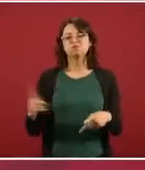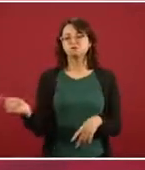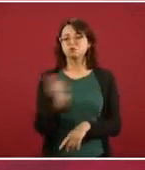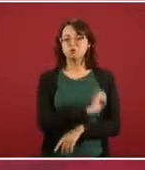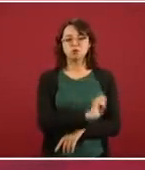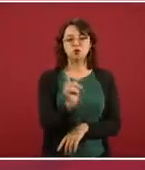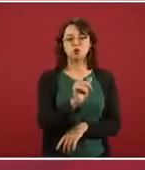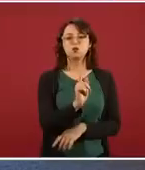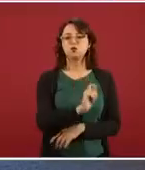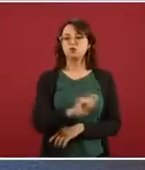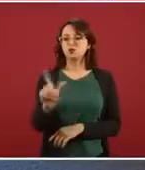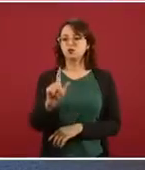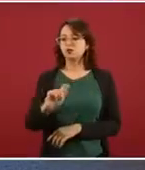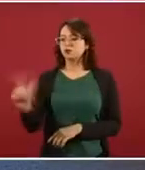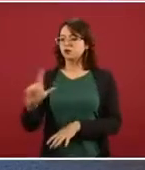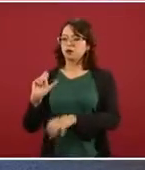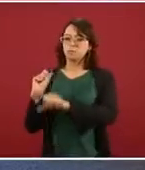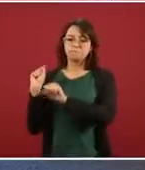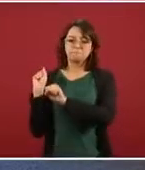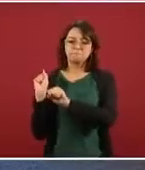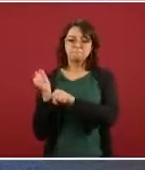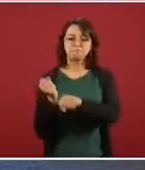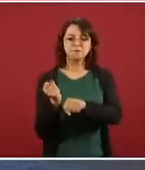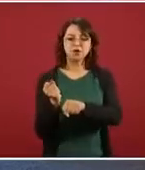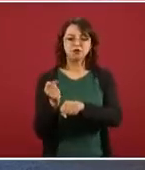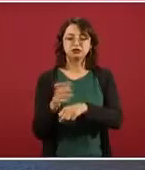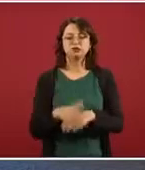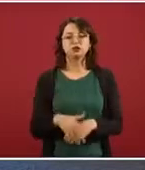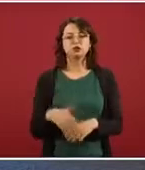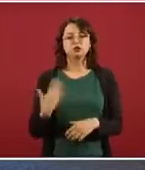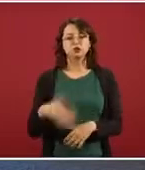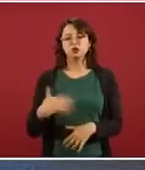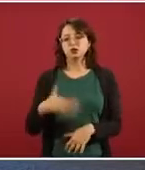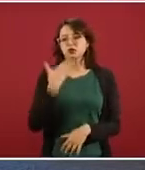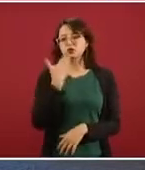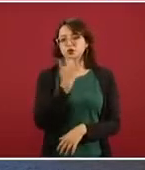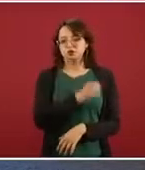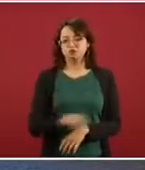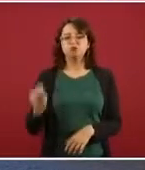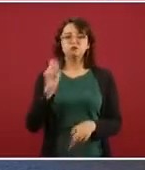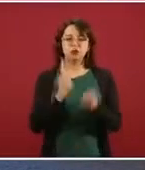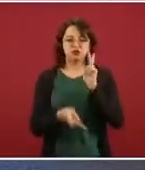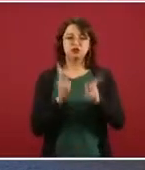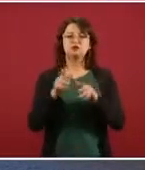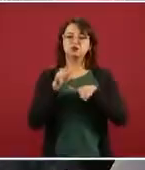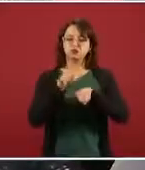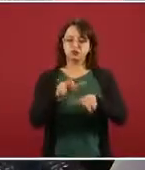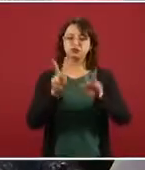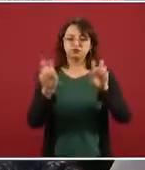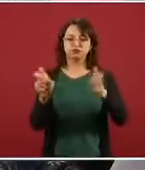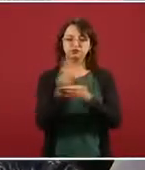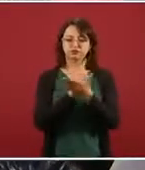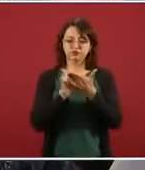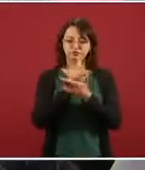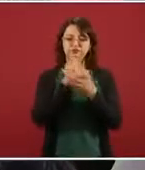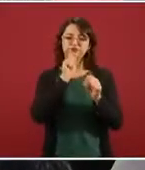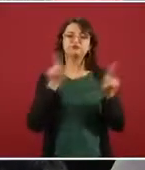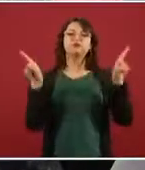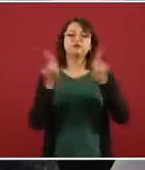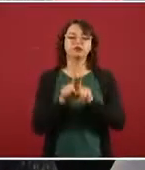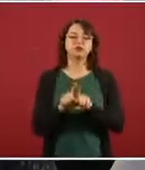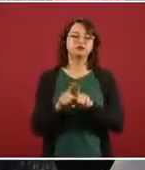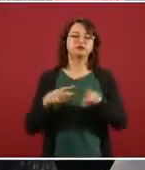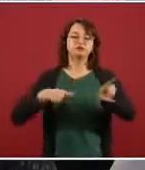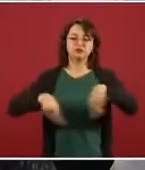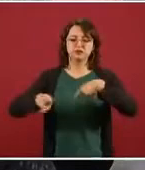los beisbolistas destacados sobre esto, un poco lo del fútbol, que también